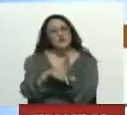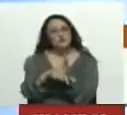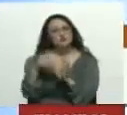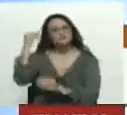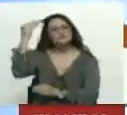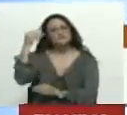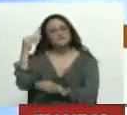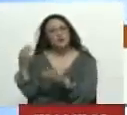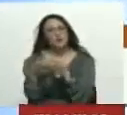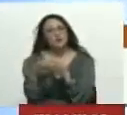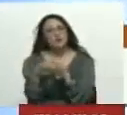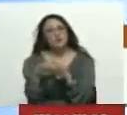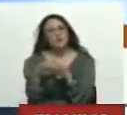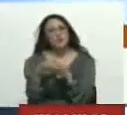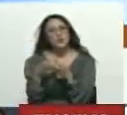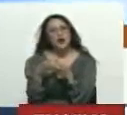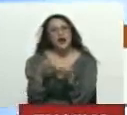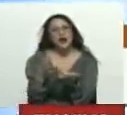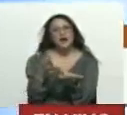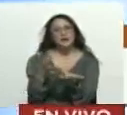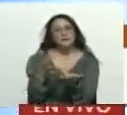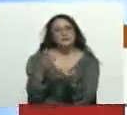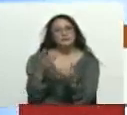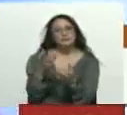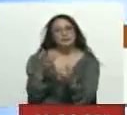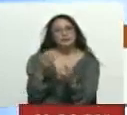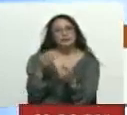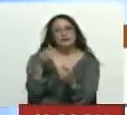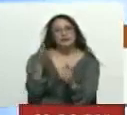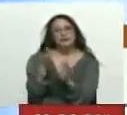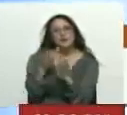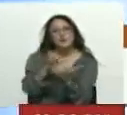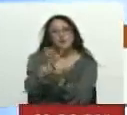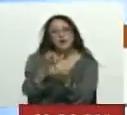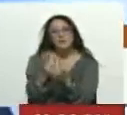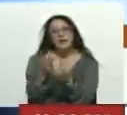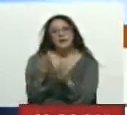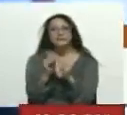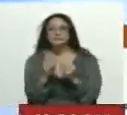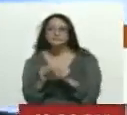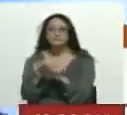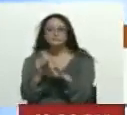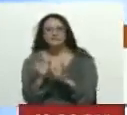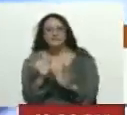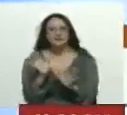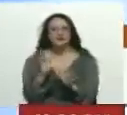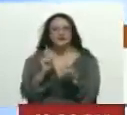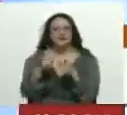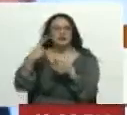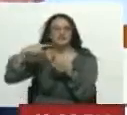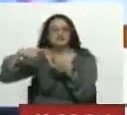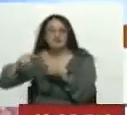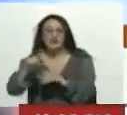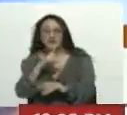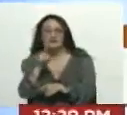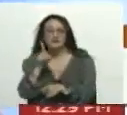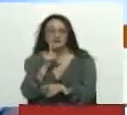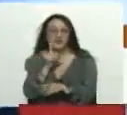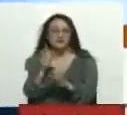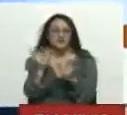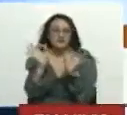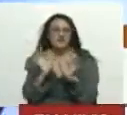gente que les gusta maquillarnos diagnósticos Ahorita hay cosas que se le dicen el performance o o el